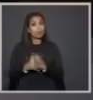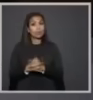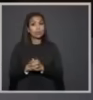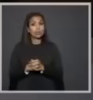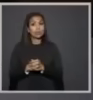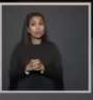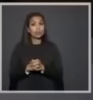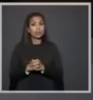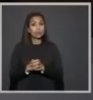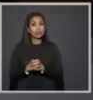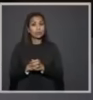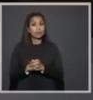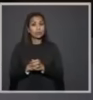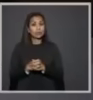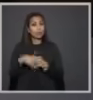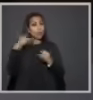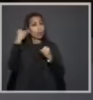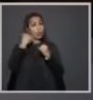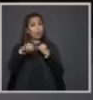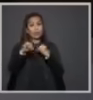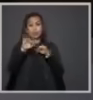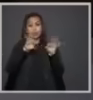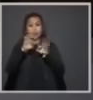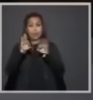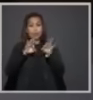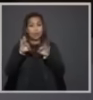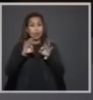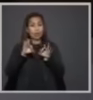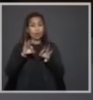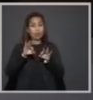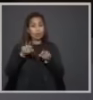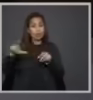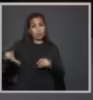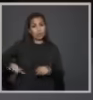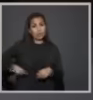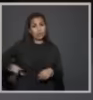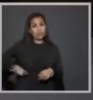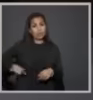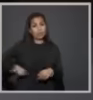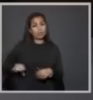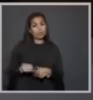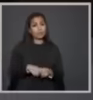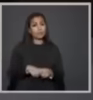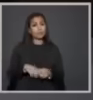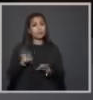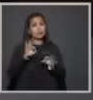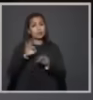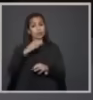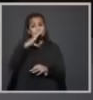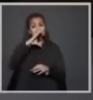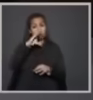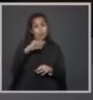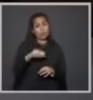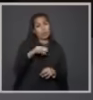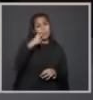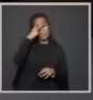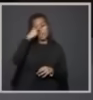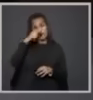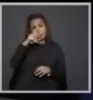El último trabajo en el gobierno fue en la Ciudad de México como jefe de